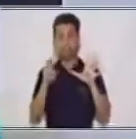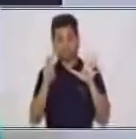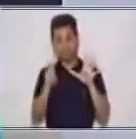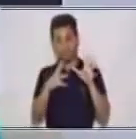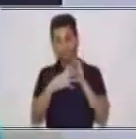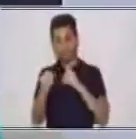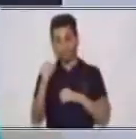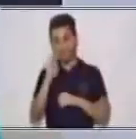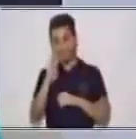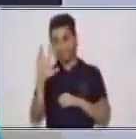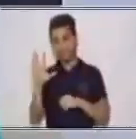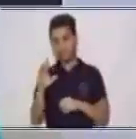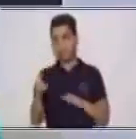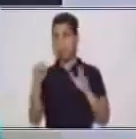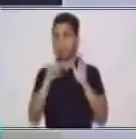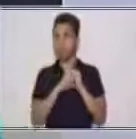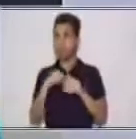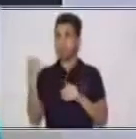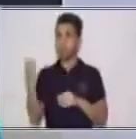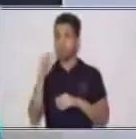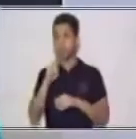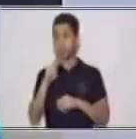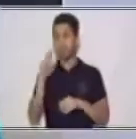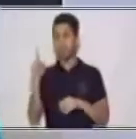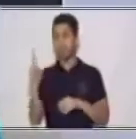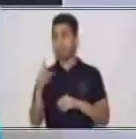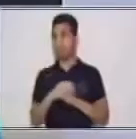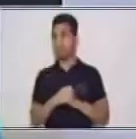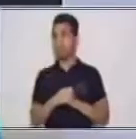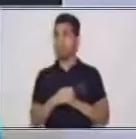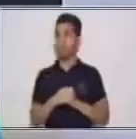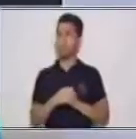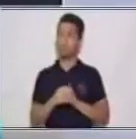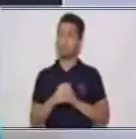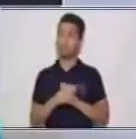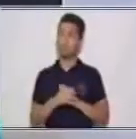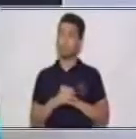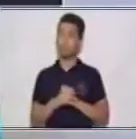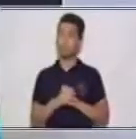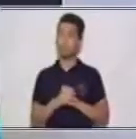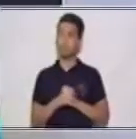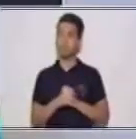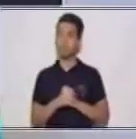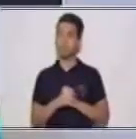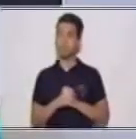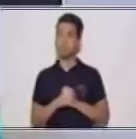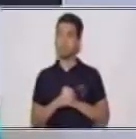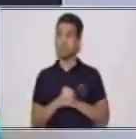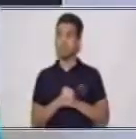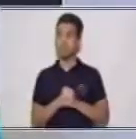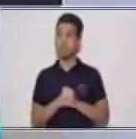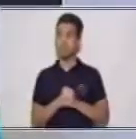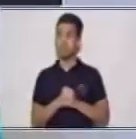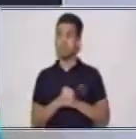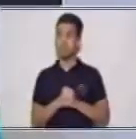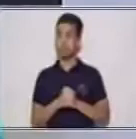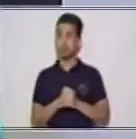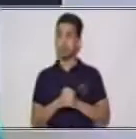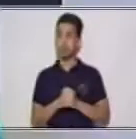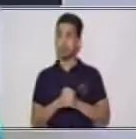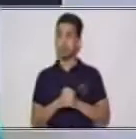Menos 21. Simplificamos y me va a estar quedando menos